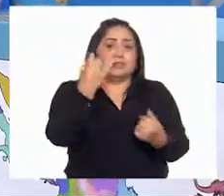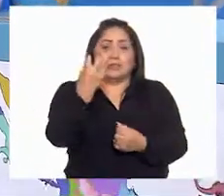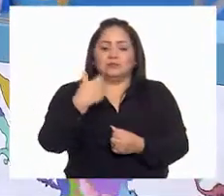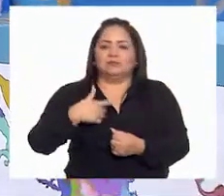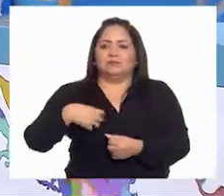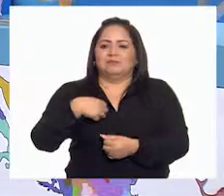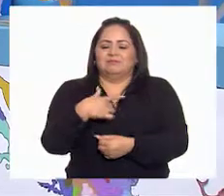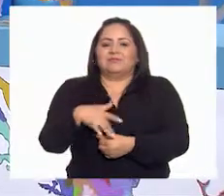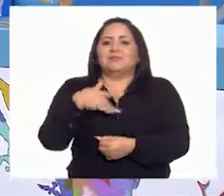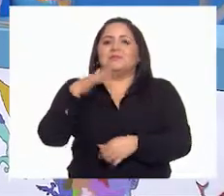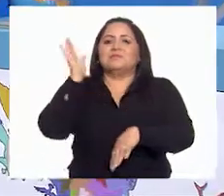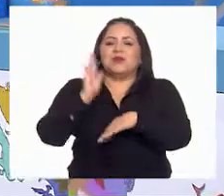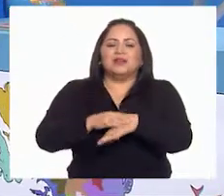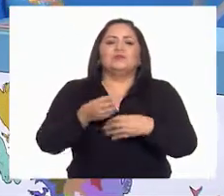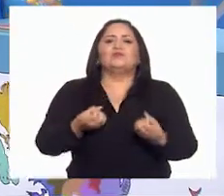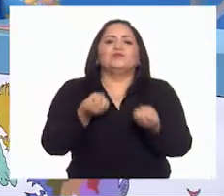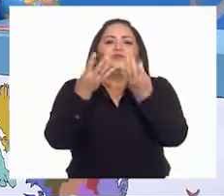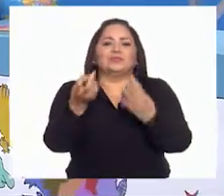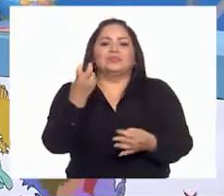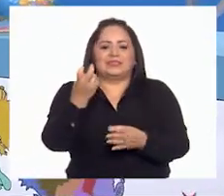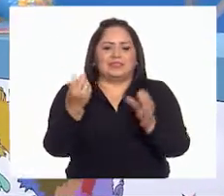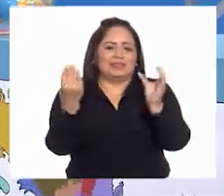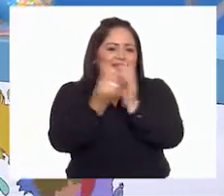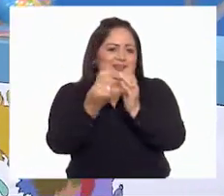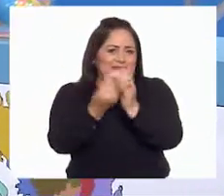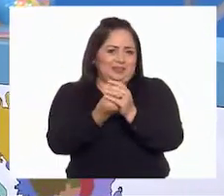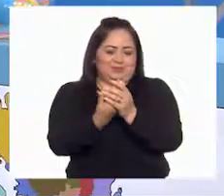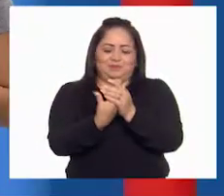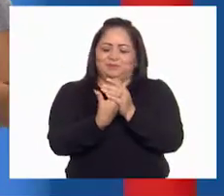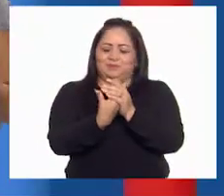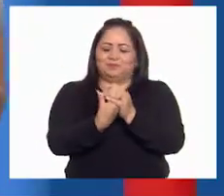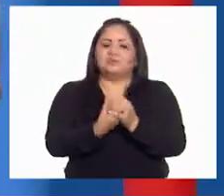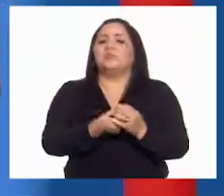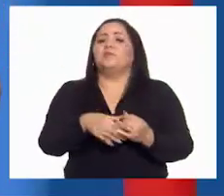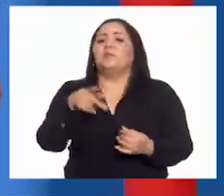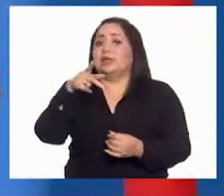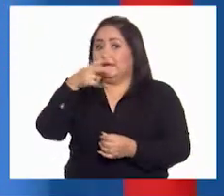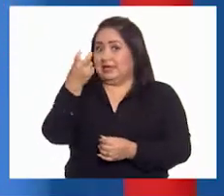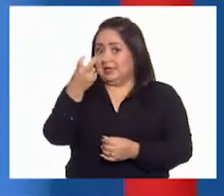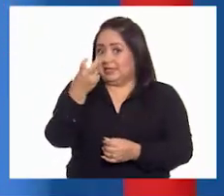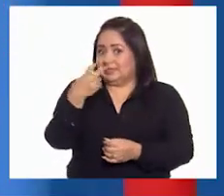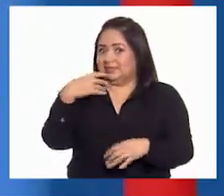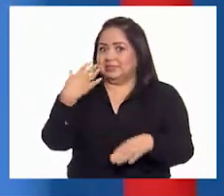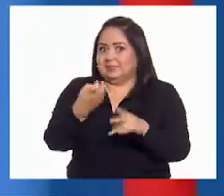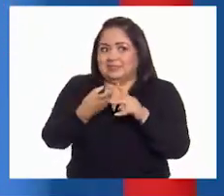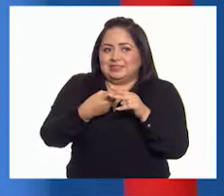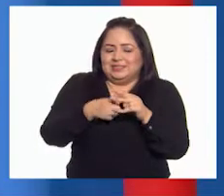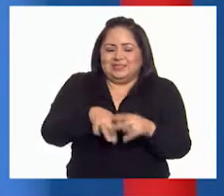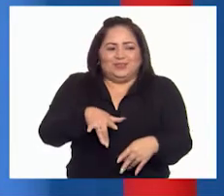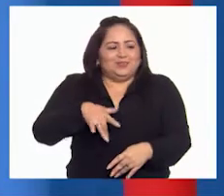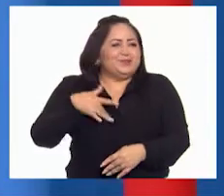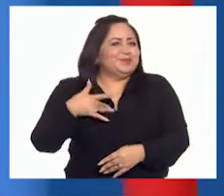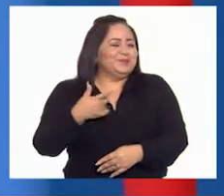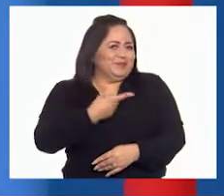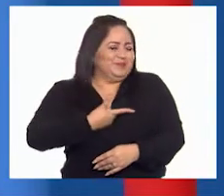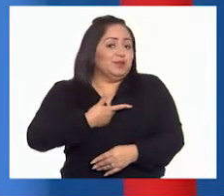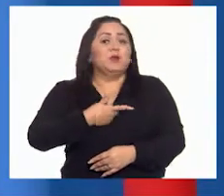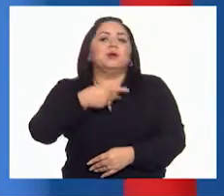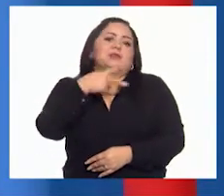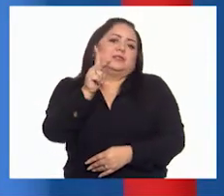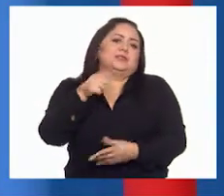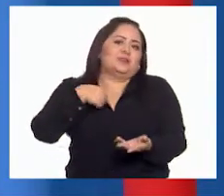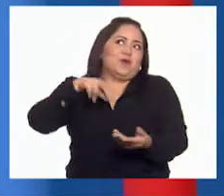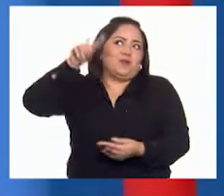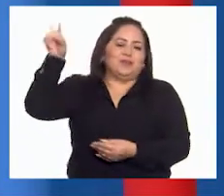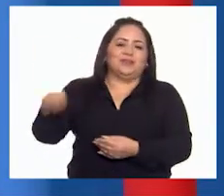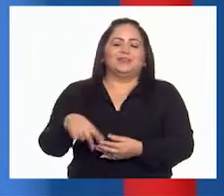motiva a dar lo mejor en cada una de estas clases. Qué emotivo inicio, Gaby, la verdad. Si de por sí ya venía